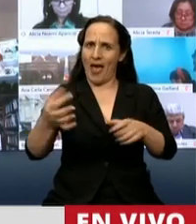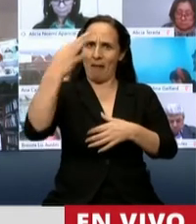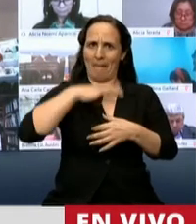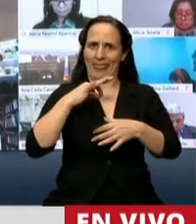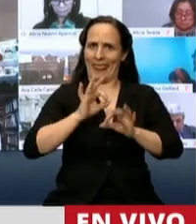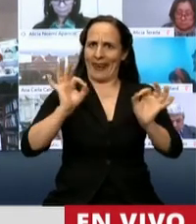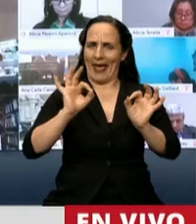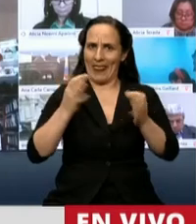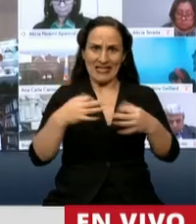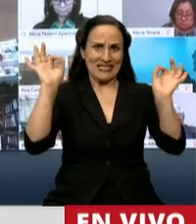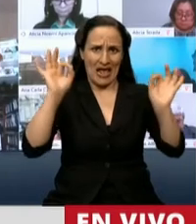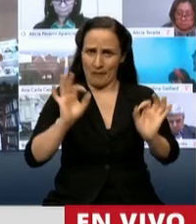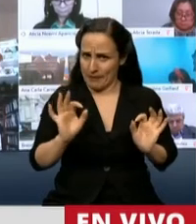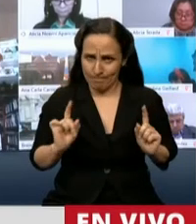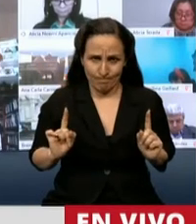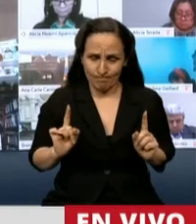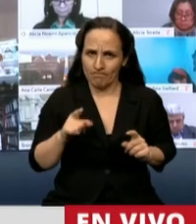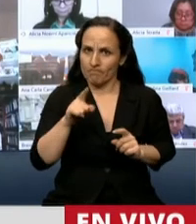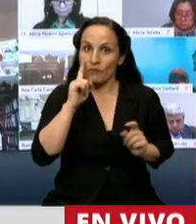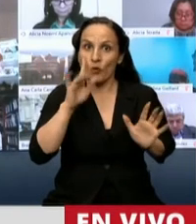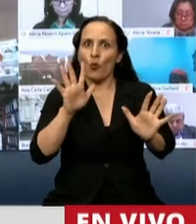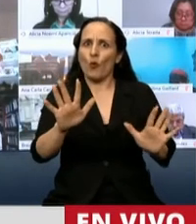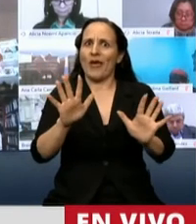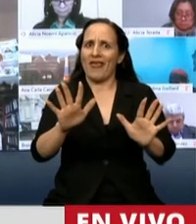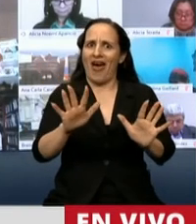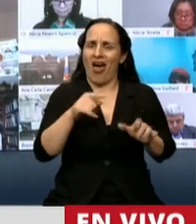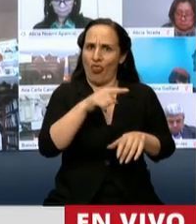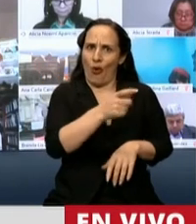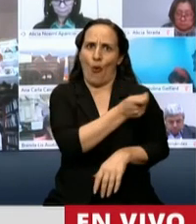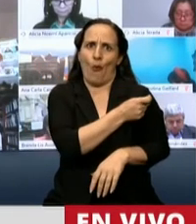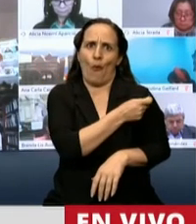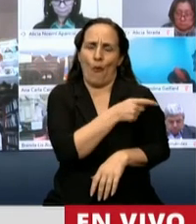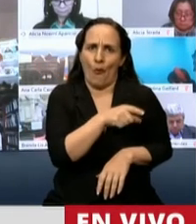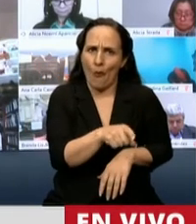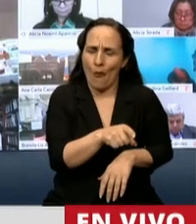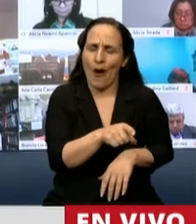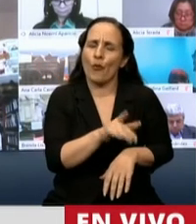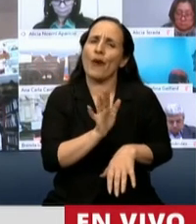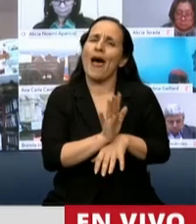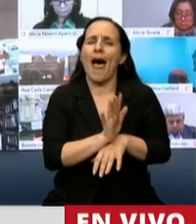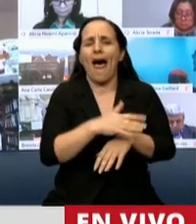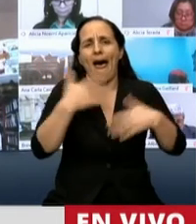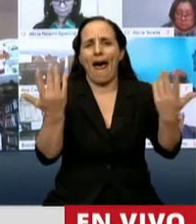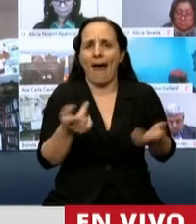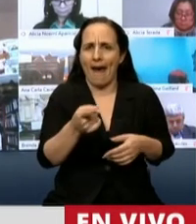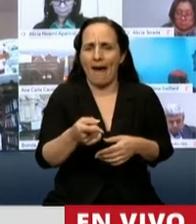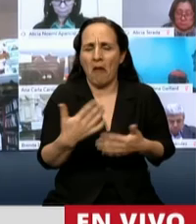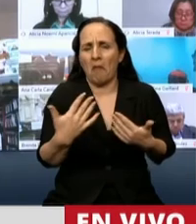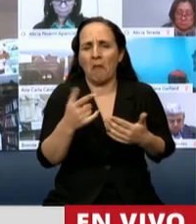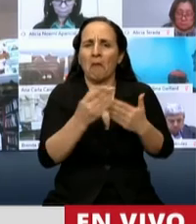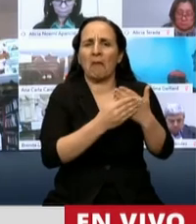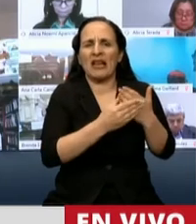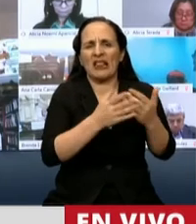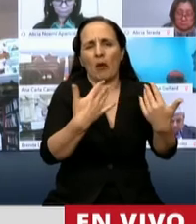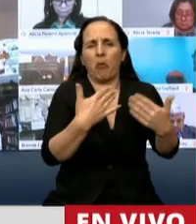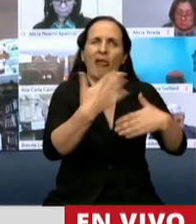que tener mucho cuidado con esta situación, que esta herramienta no signifique un vale todo por parte del